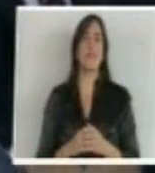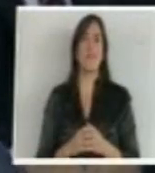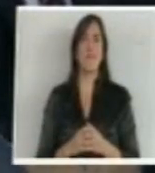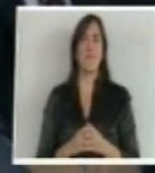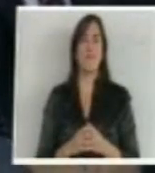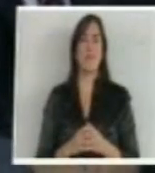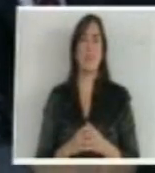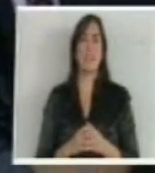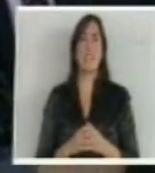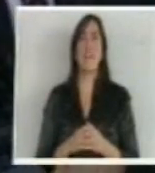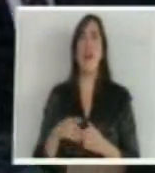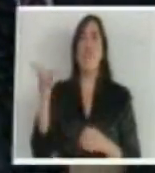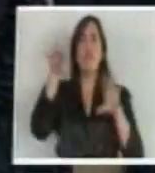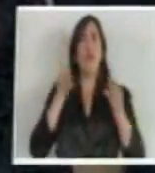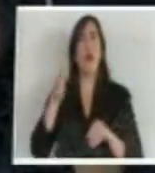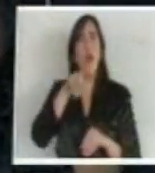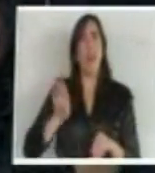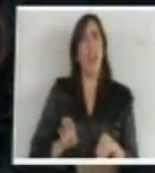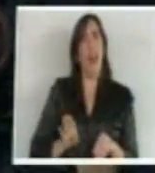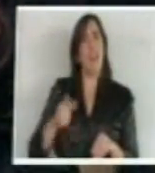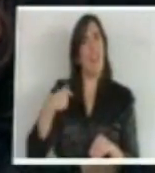con sus mejores galas,